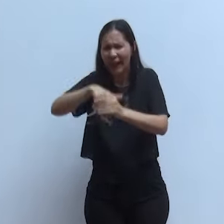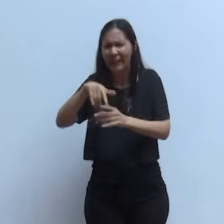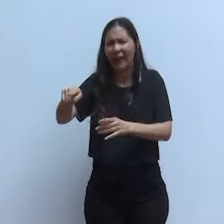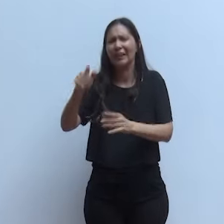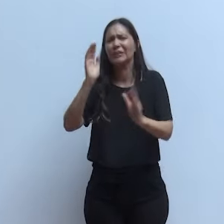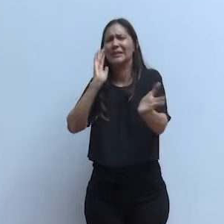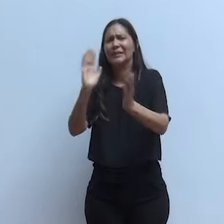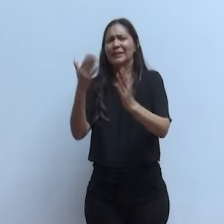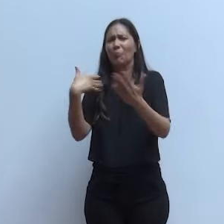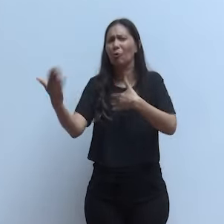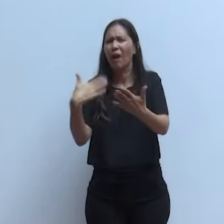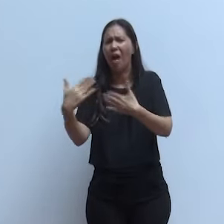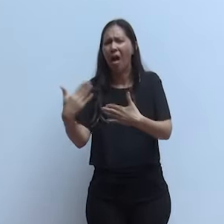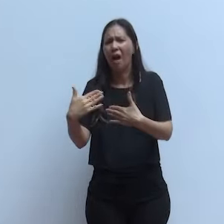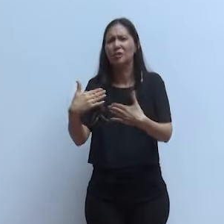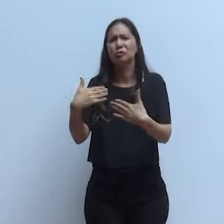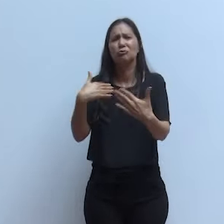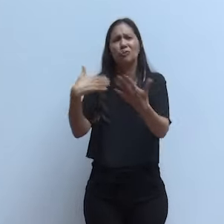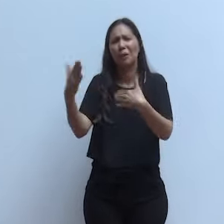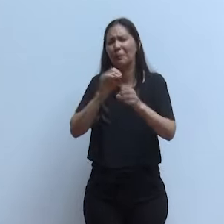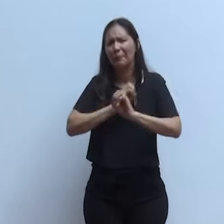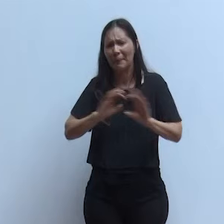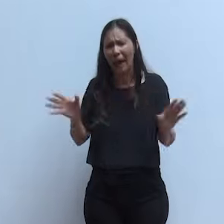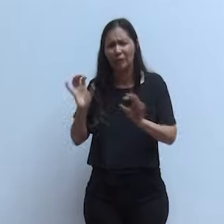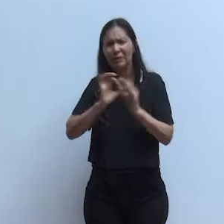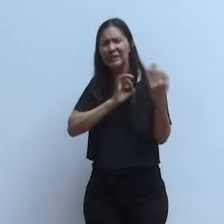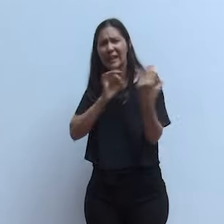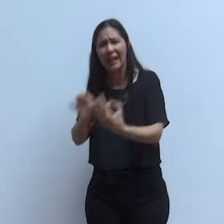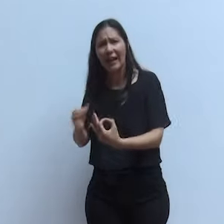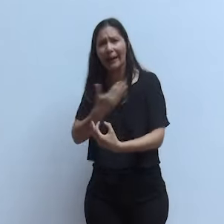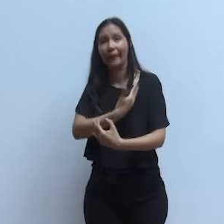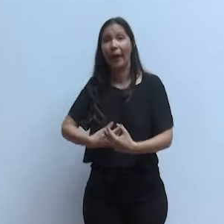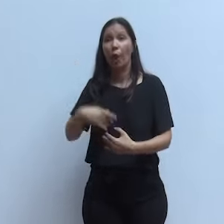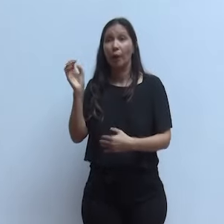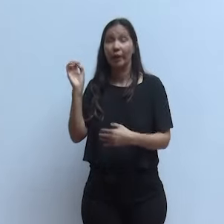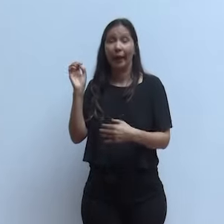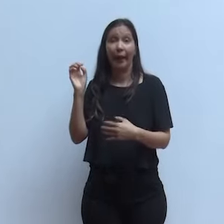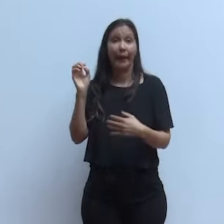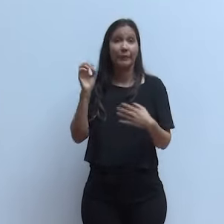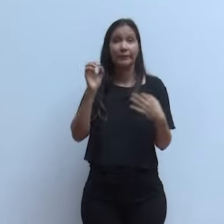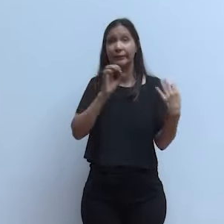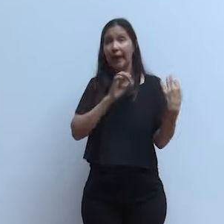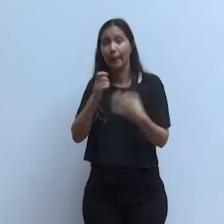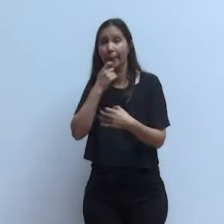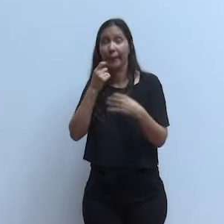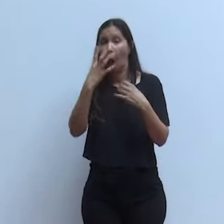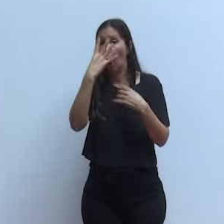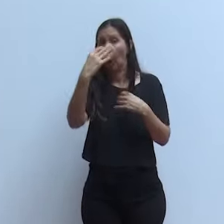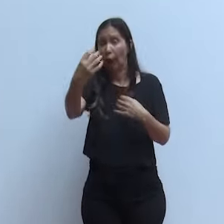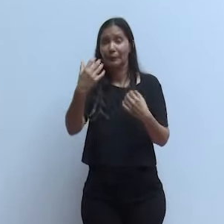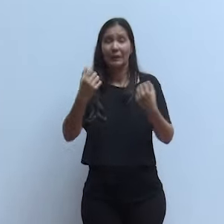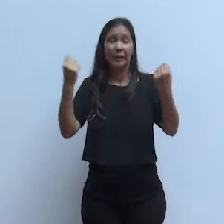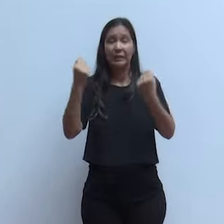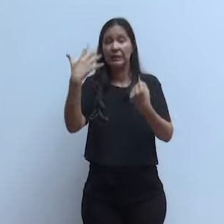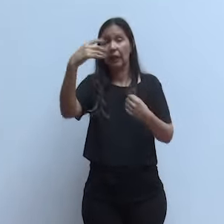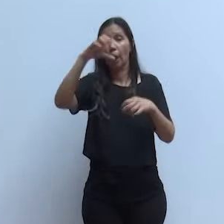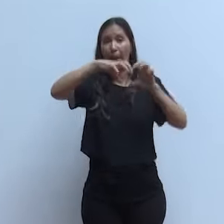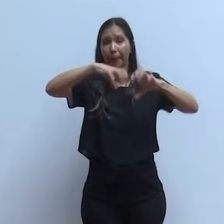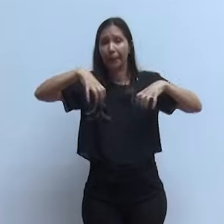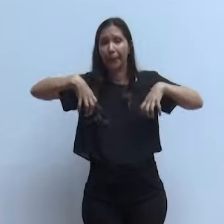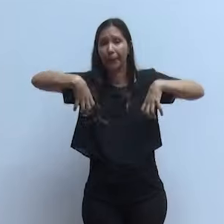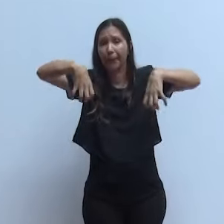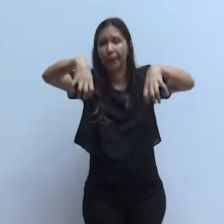a vas a es decir que que que el estado no es que caer el sábado que te caen cinco Combis con cuatro gaseos en el barrio porque eso la únic